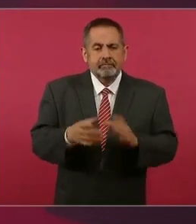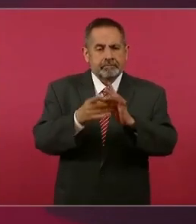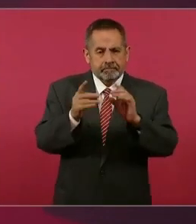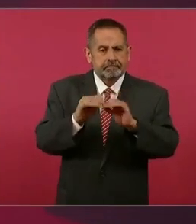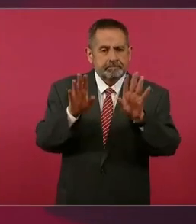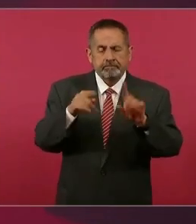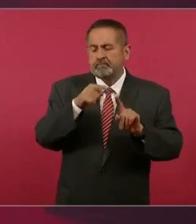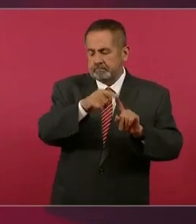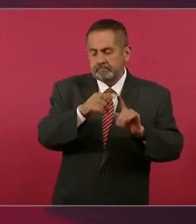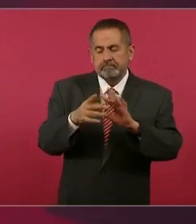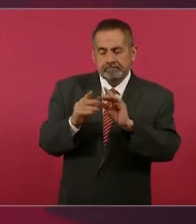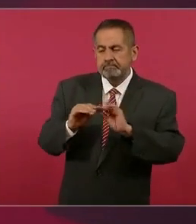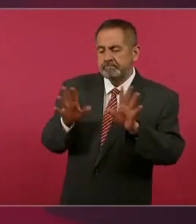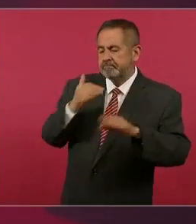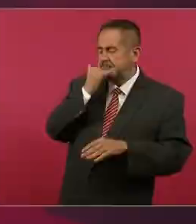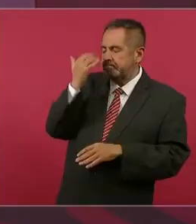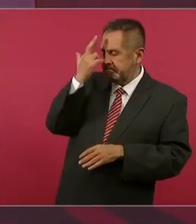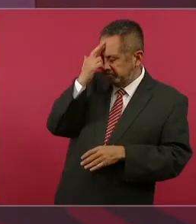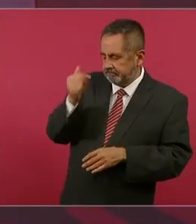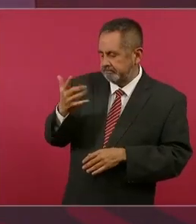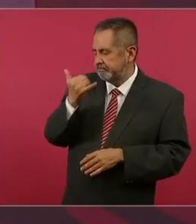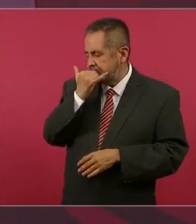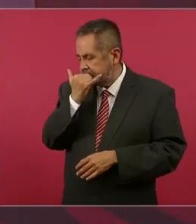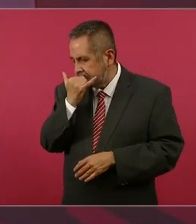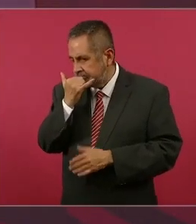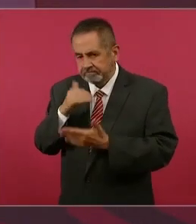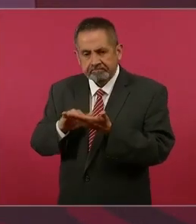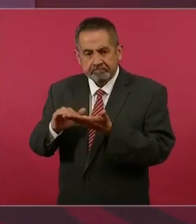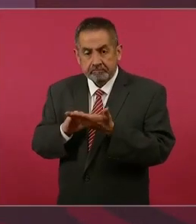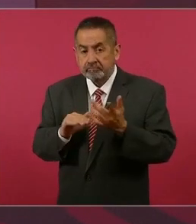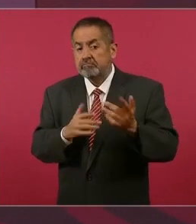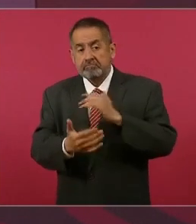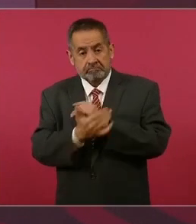aclarando, ¿no?, de que